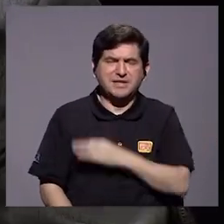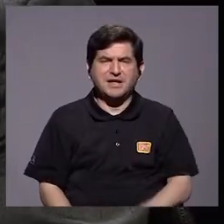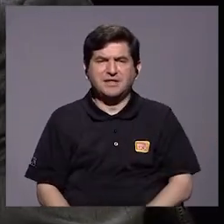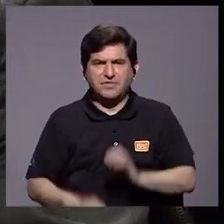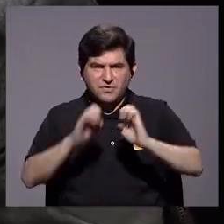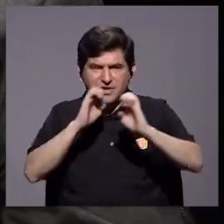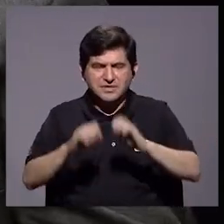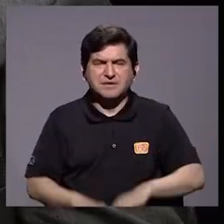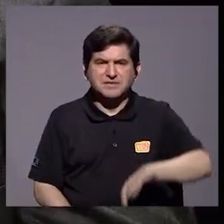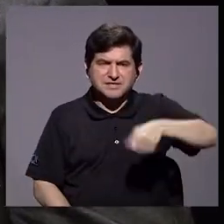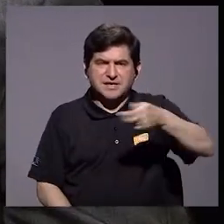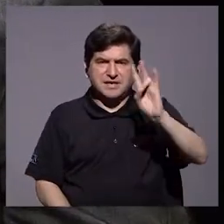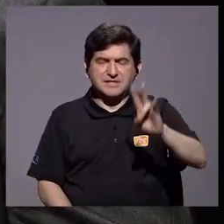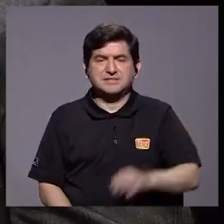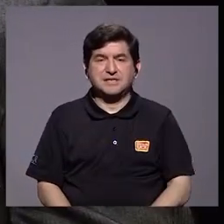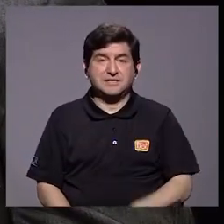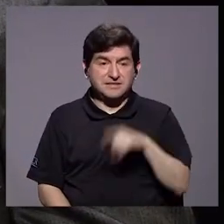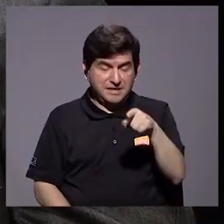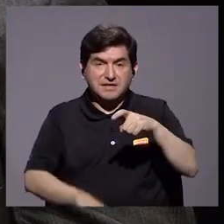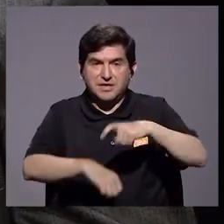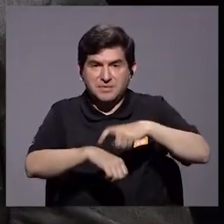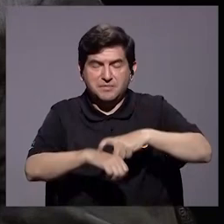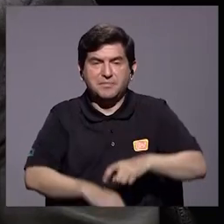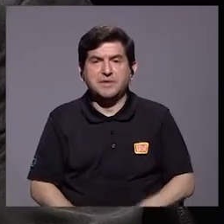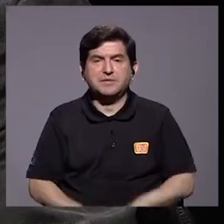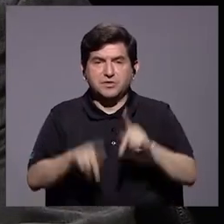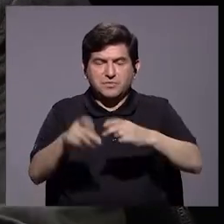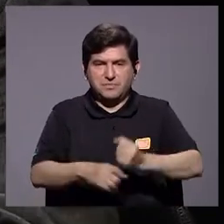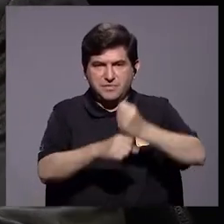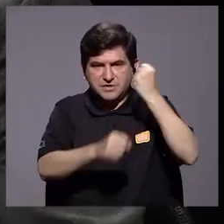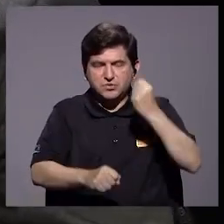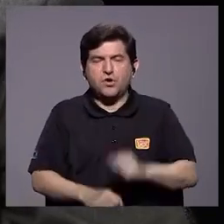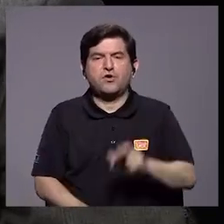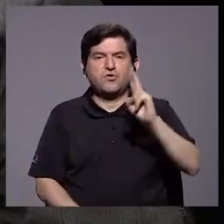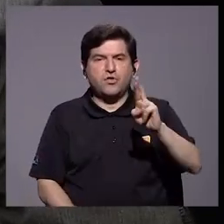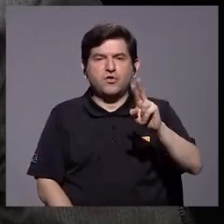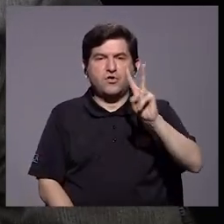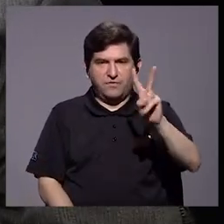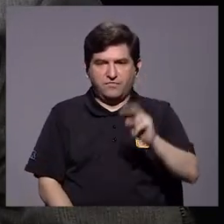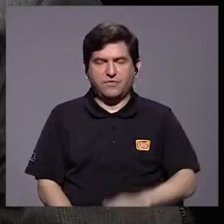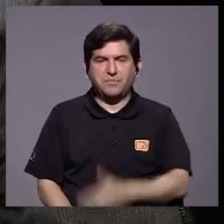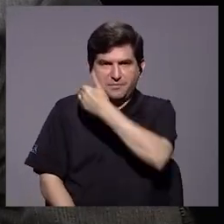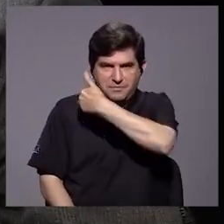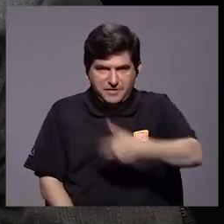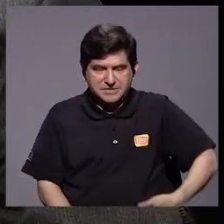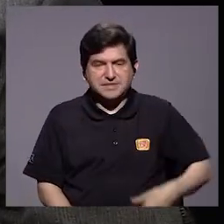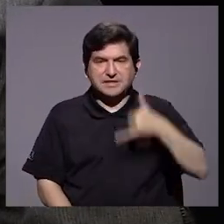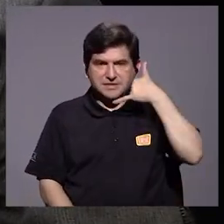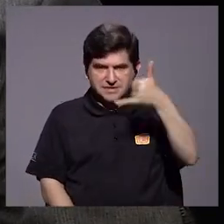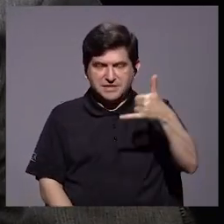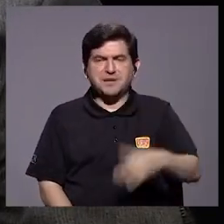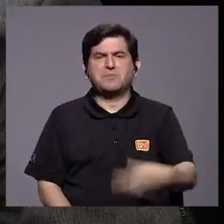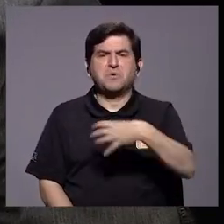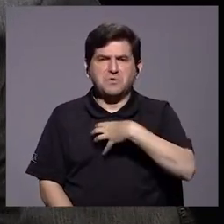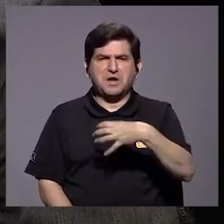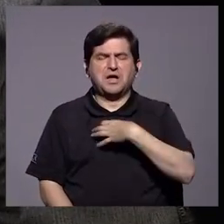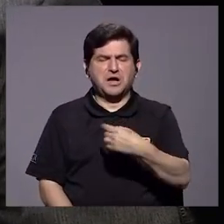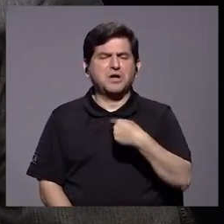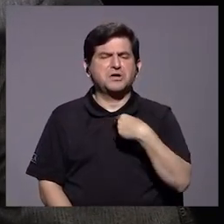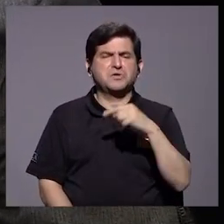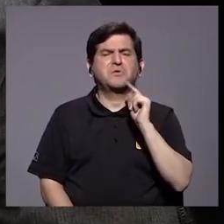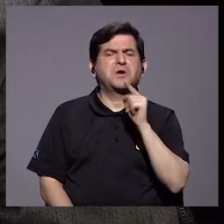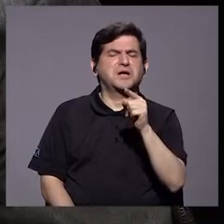y estando al aire un señor de la federación del golfo diálogos el presidente llamó para reclamar que qué hacía yo ahí